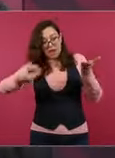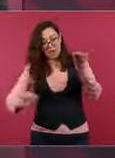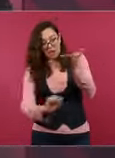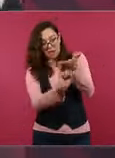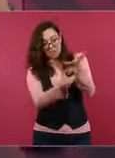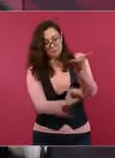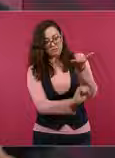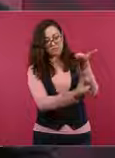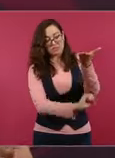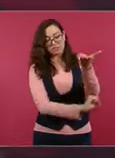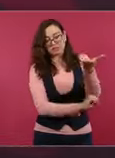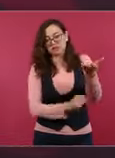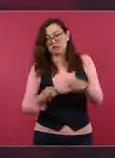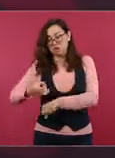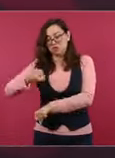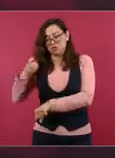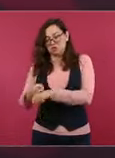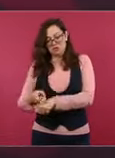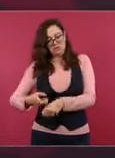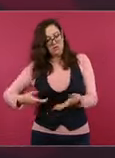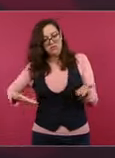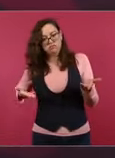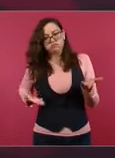a la Terminal 2.